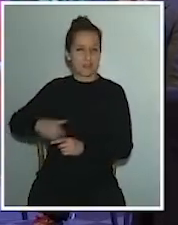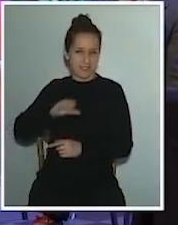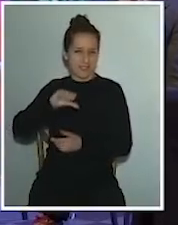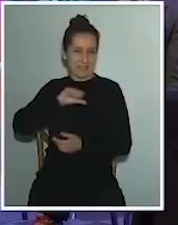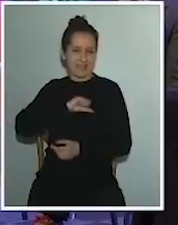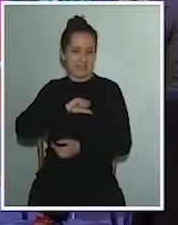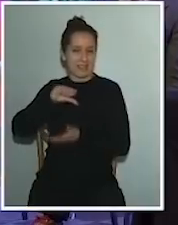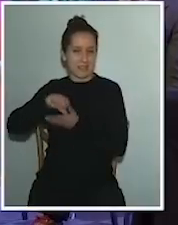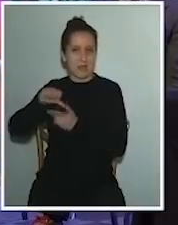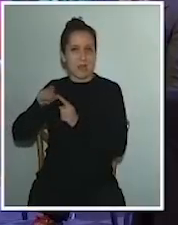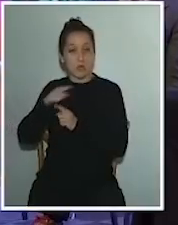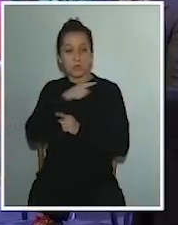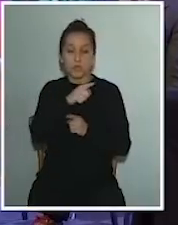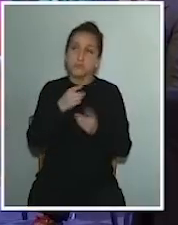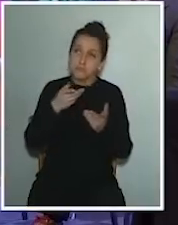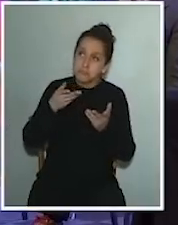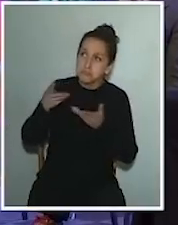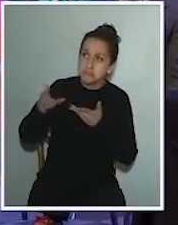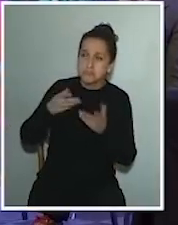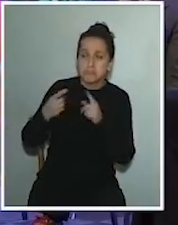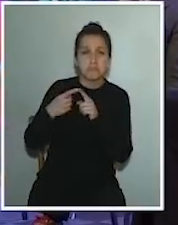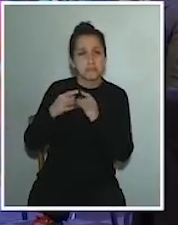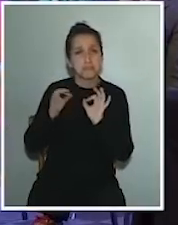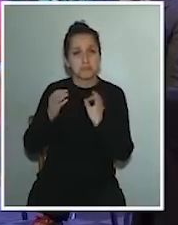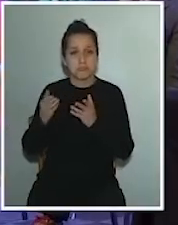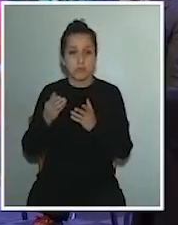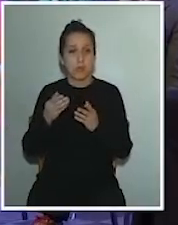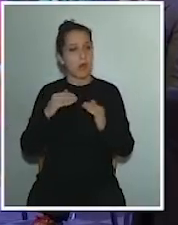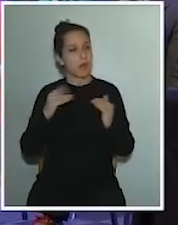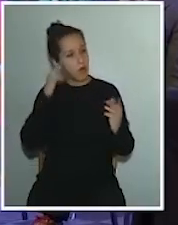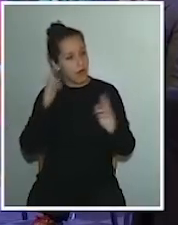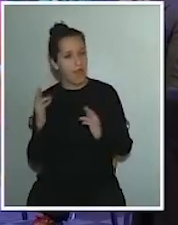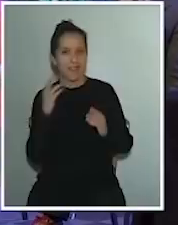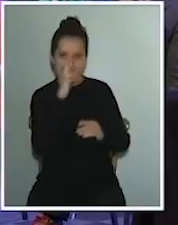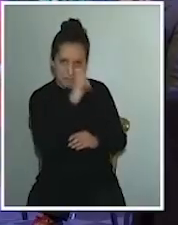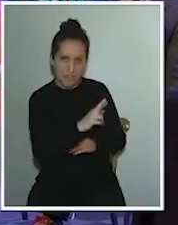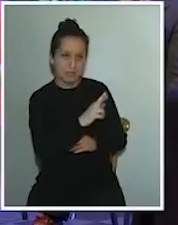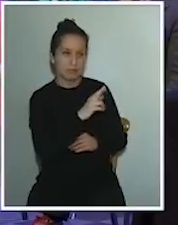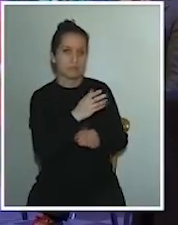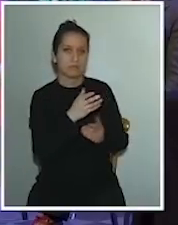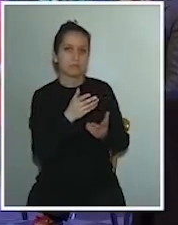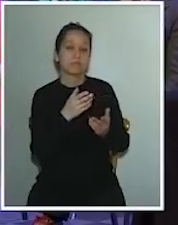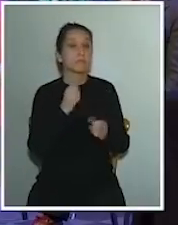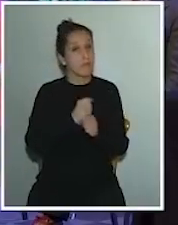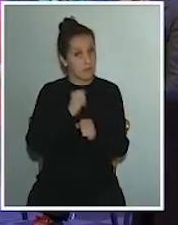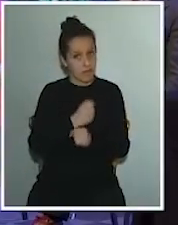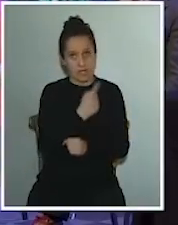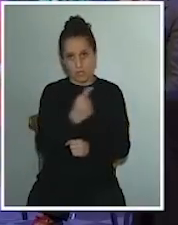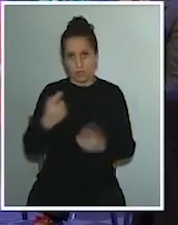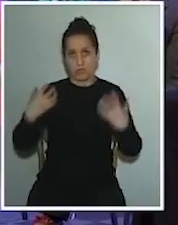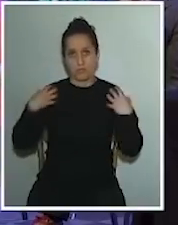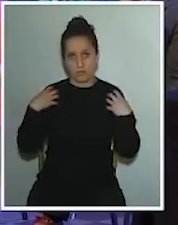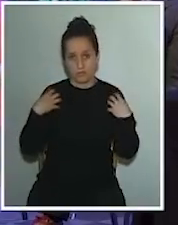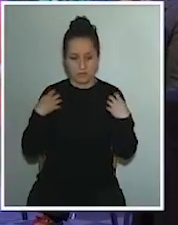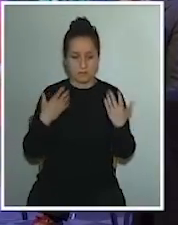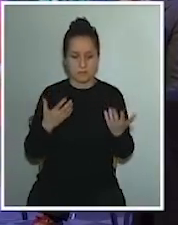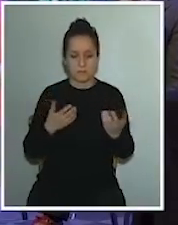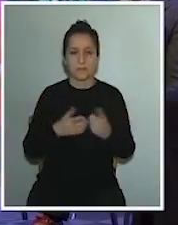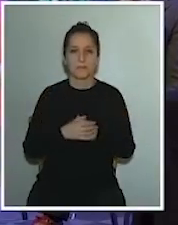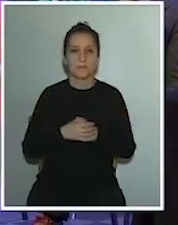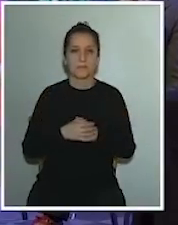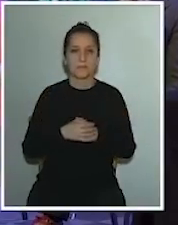esperado una retribución de la misma altura si tienen que actuar con responsabilidad porque es muy fácil